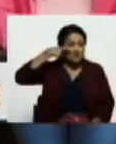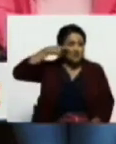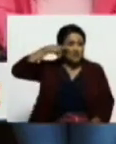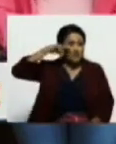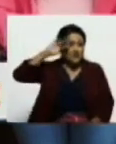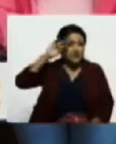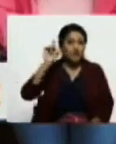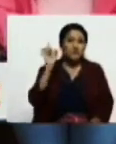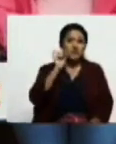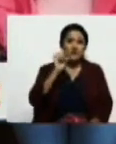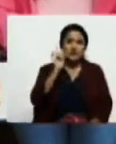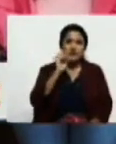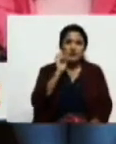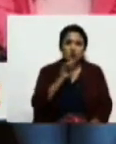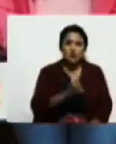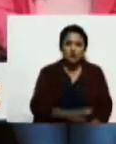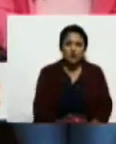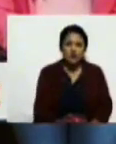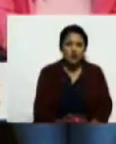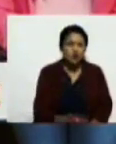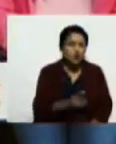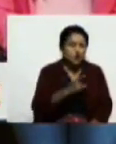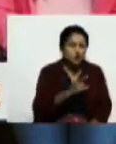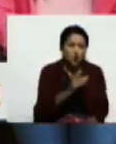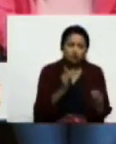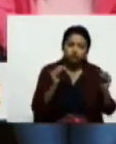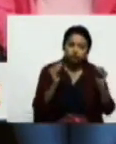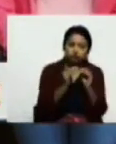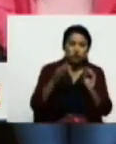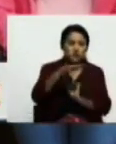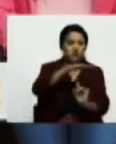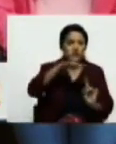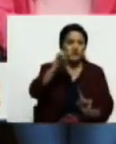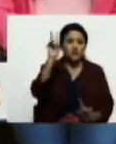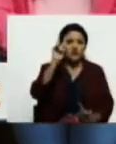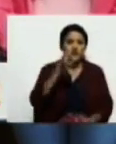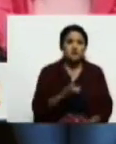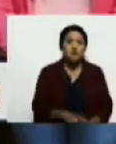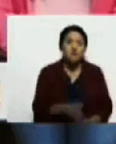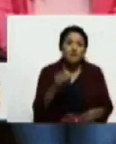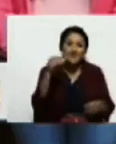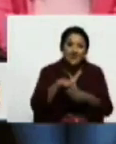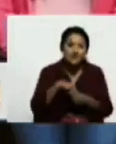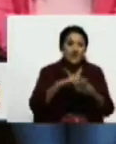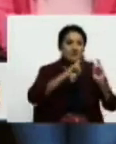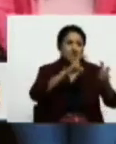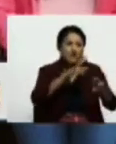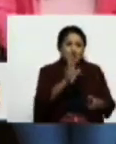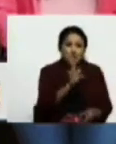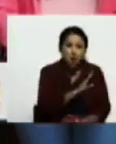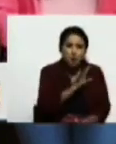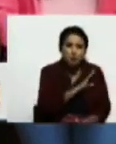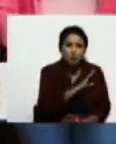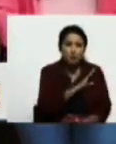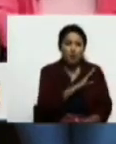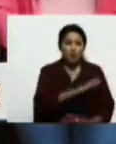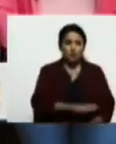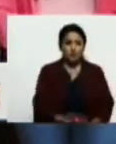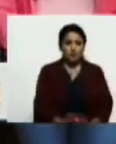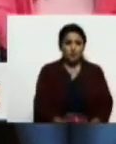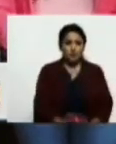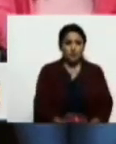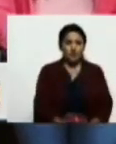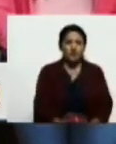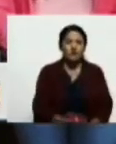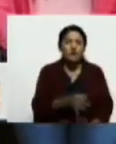mentirosas, porque no corresponden con la realidad, y por metiches, y que alguien se los traduzca, de las declaraciones